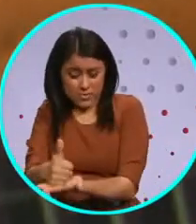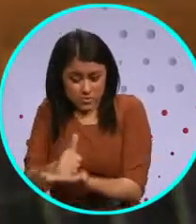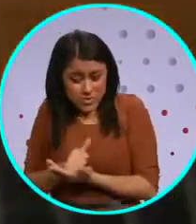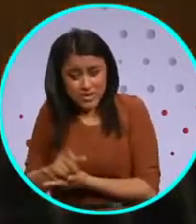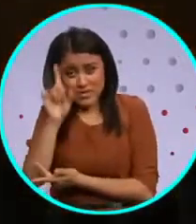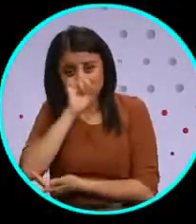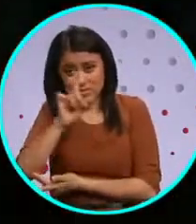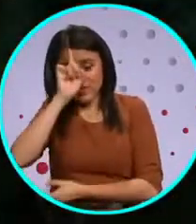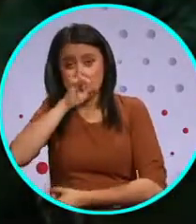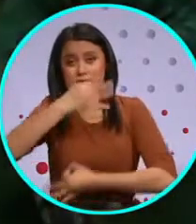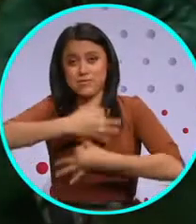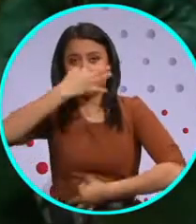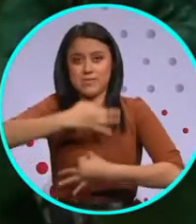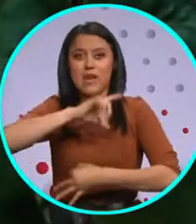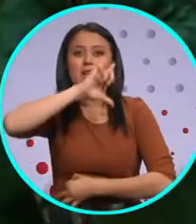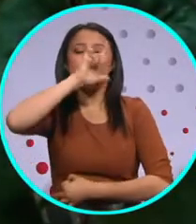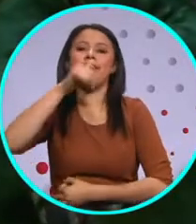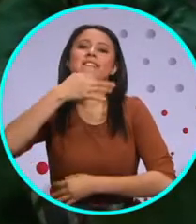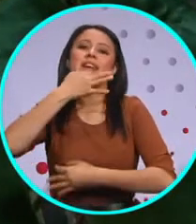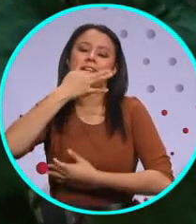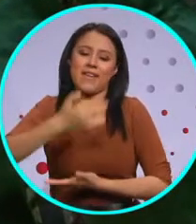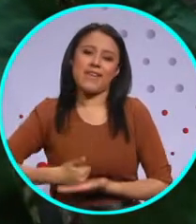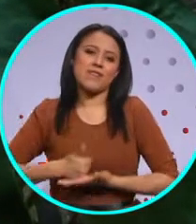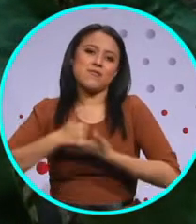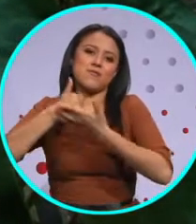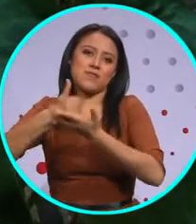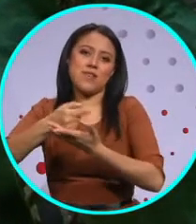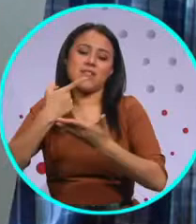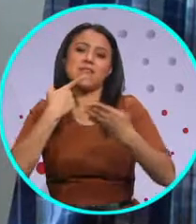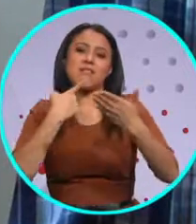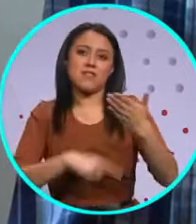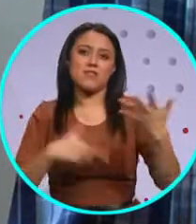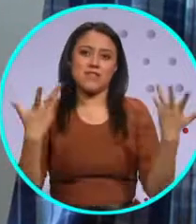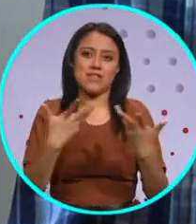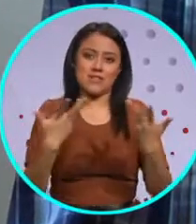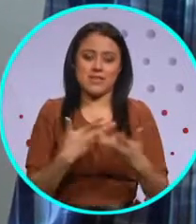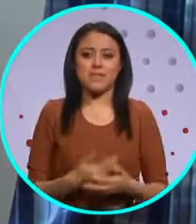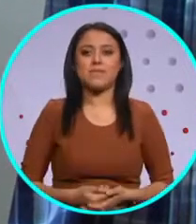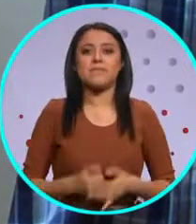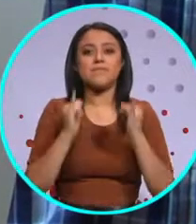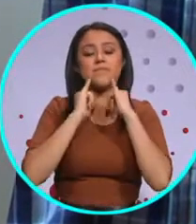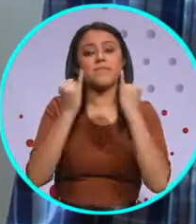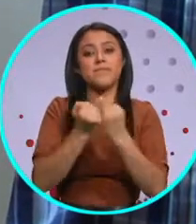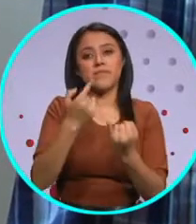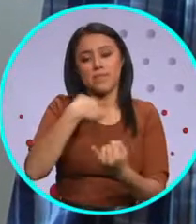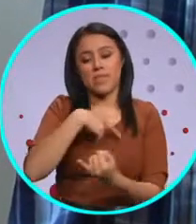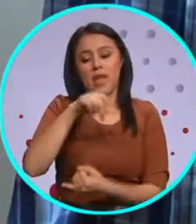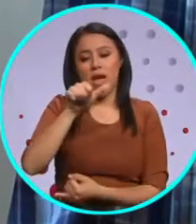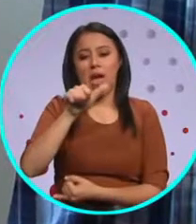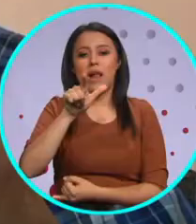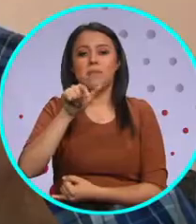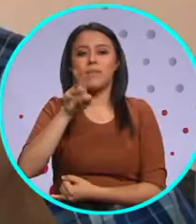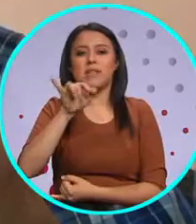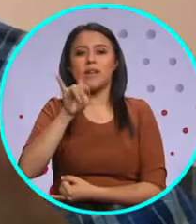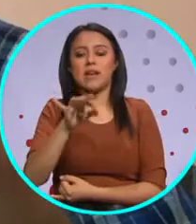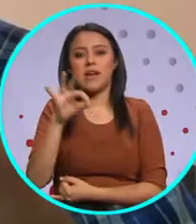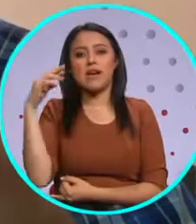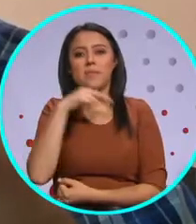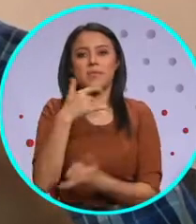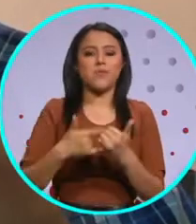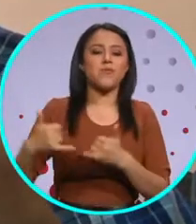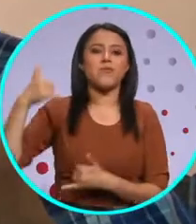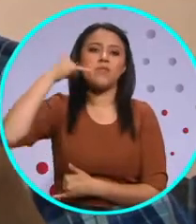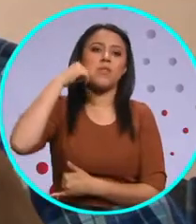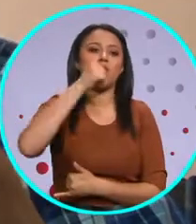asesoría legal luego de recibir la ayuda e interponer una denuncia ante la junta local de conciliación y arbitraje recibió una llamada de su